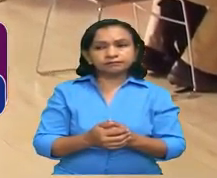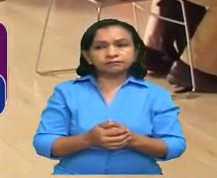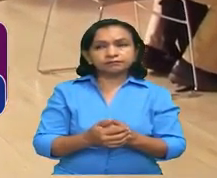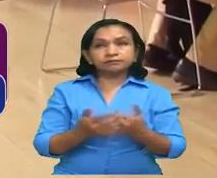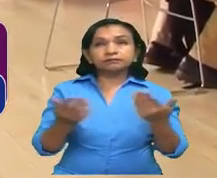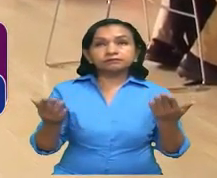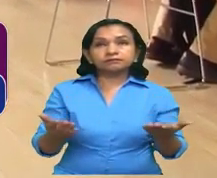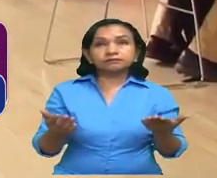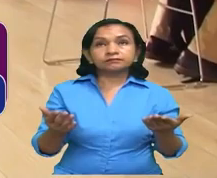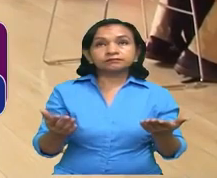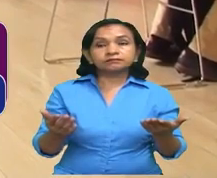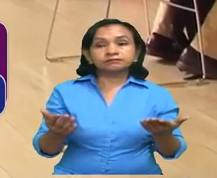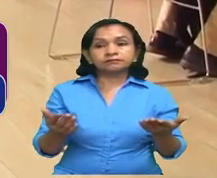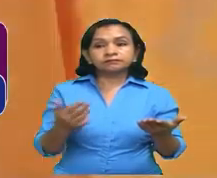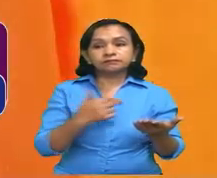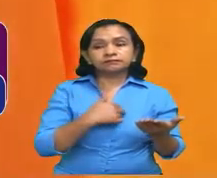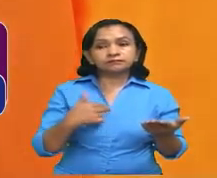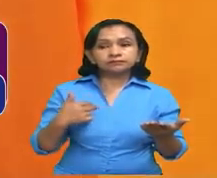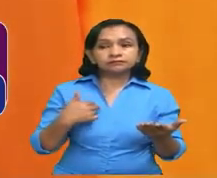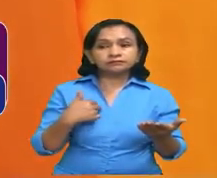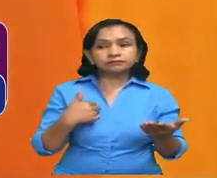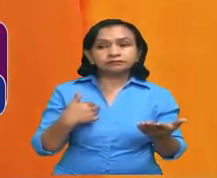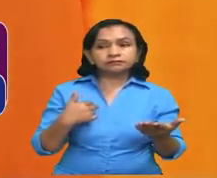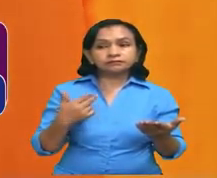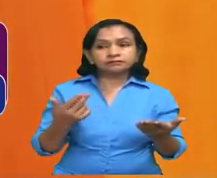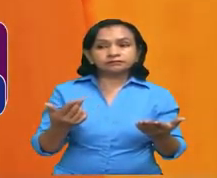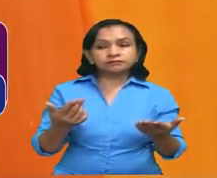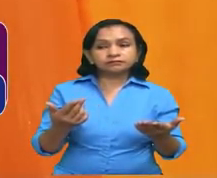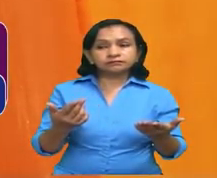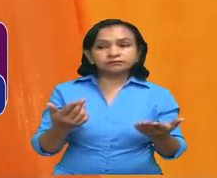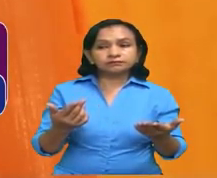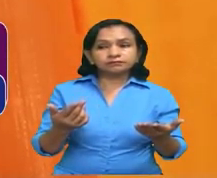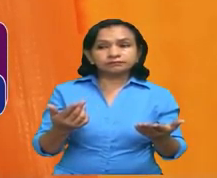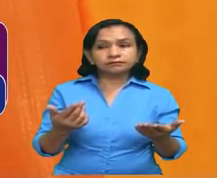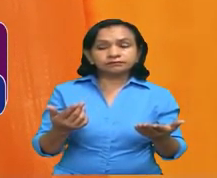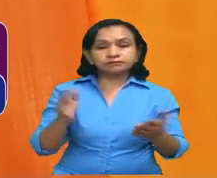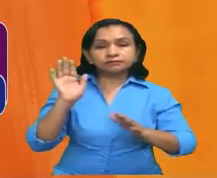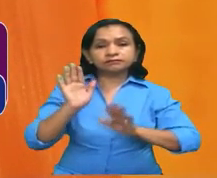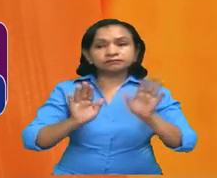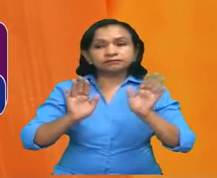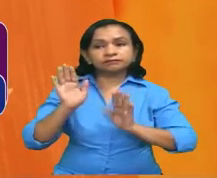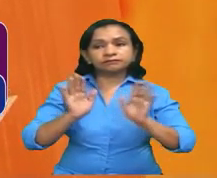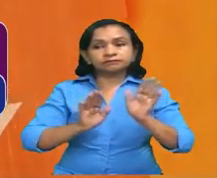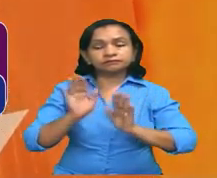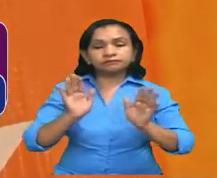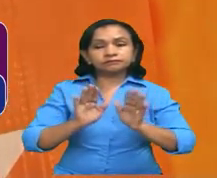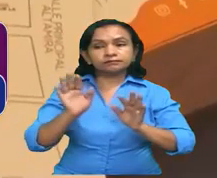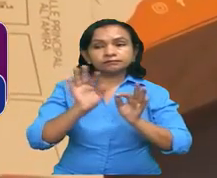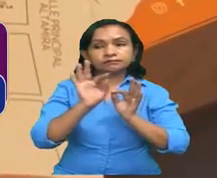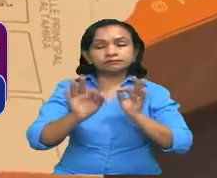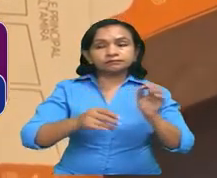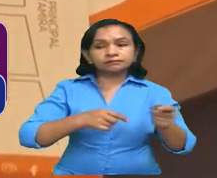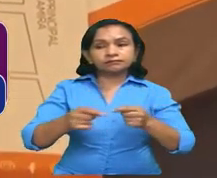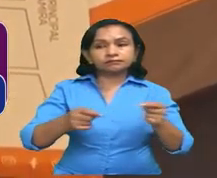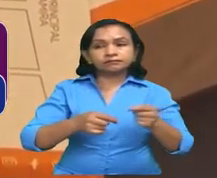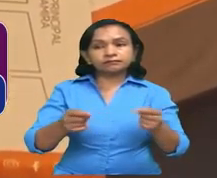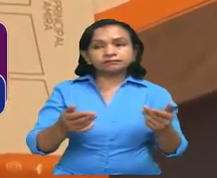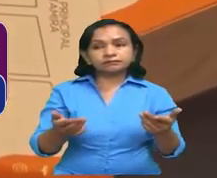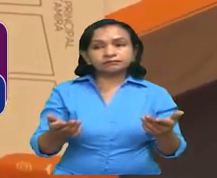también Conviasa también va a abrir una ruta hacia vuelo directo hacia Brasil.